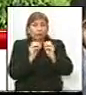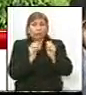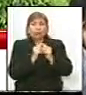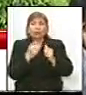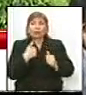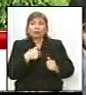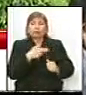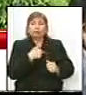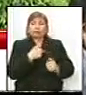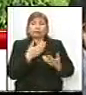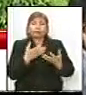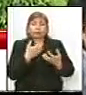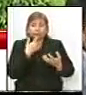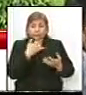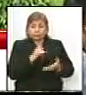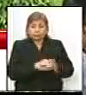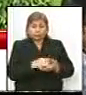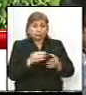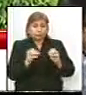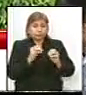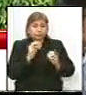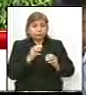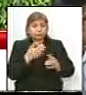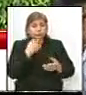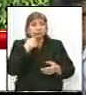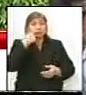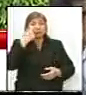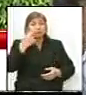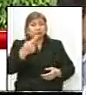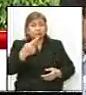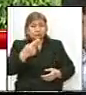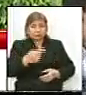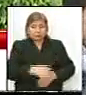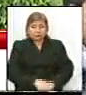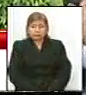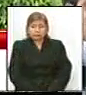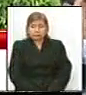nosotros, los agricultores, realmente, como alguien ha mencionado, estamos